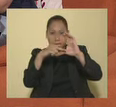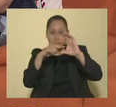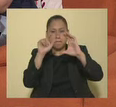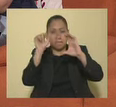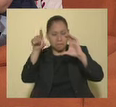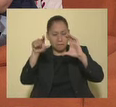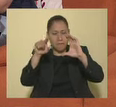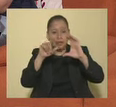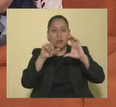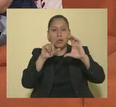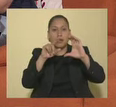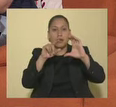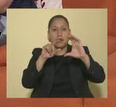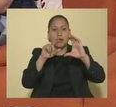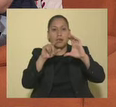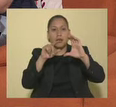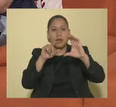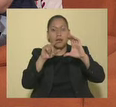es